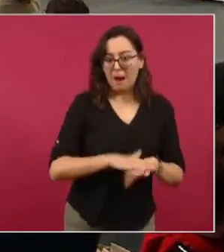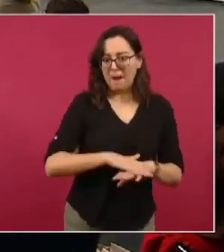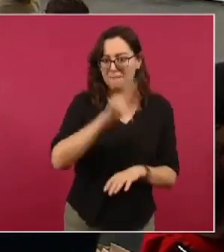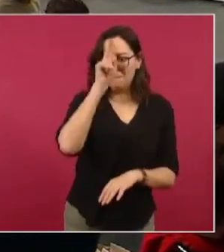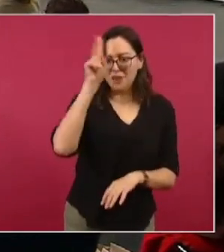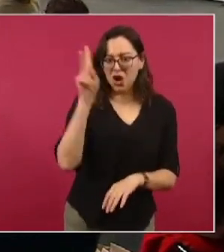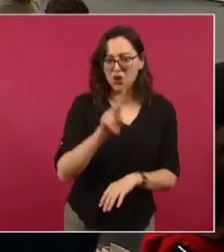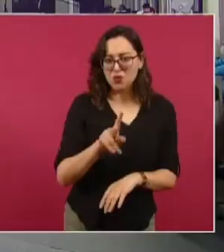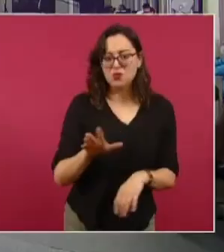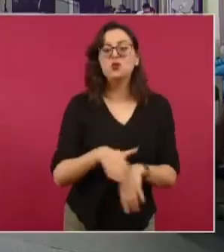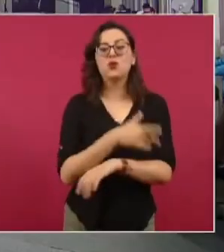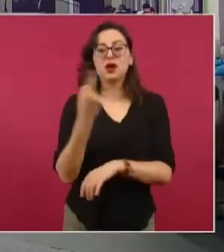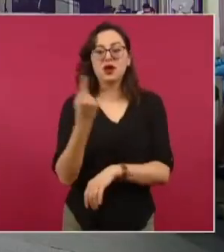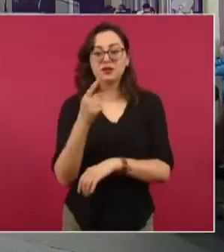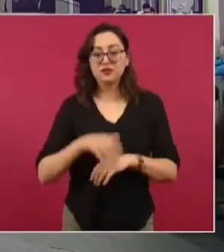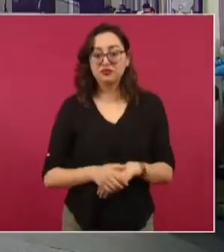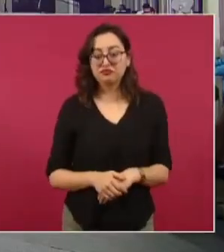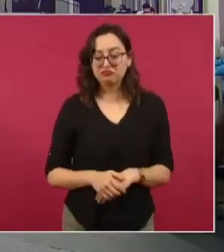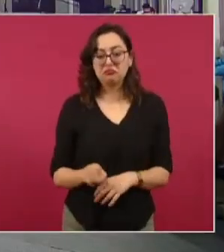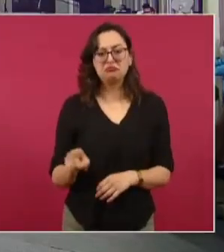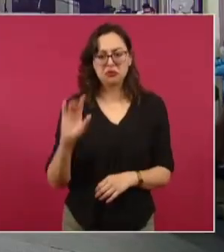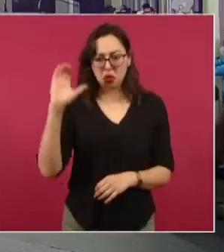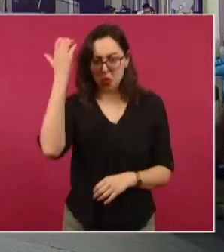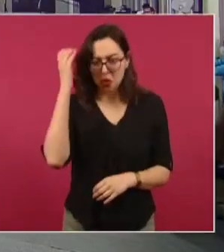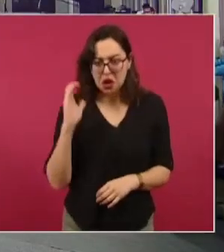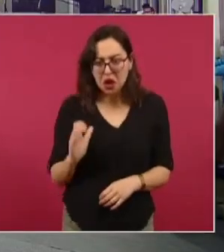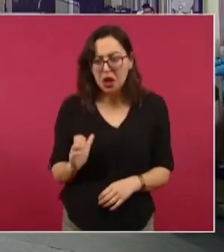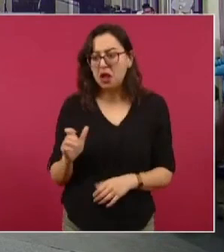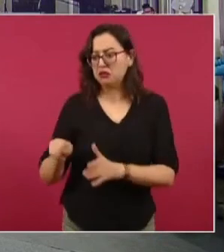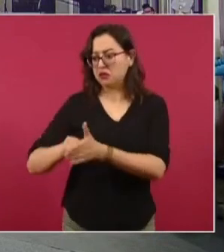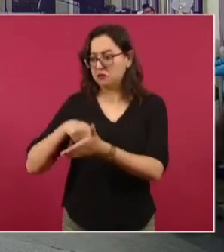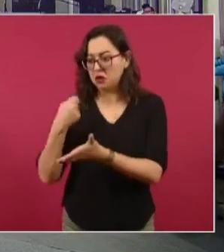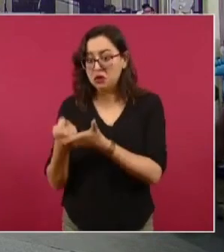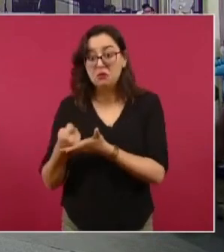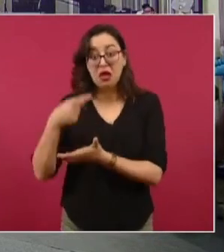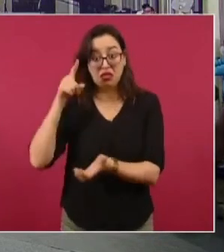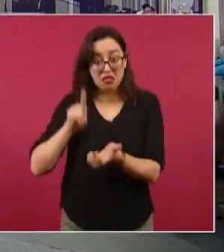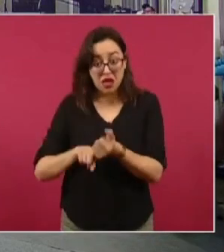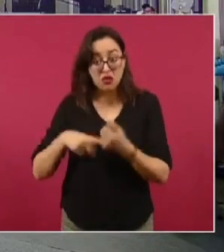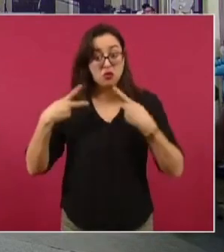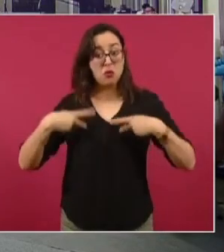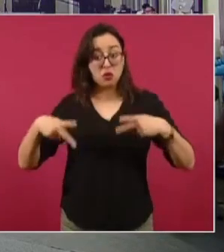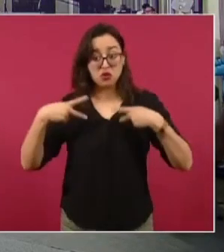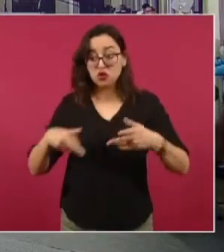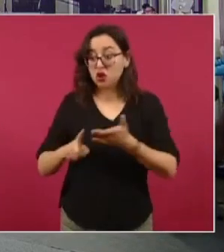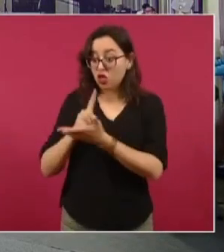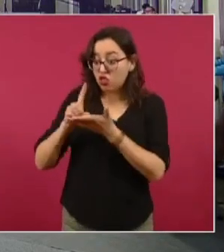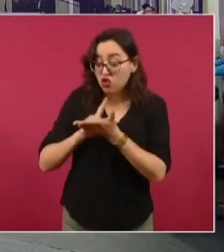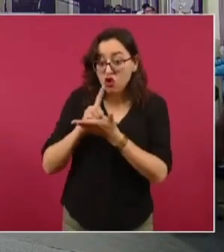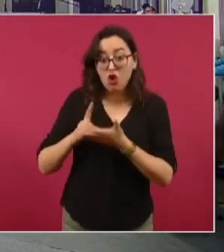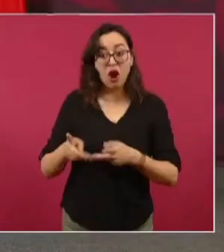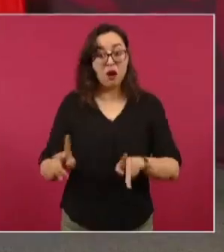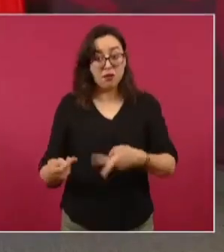el consumo donde hay consumo interno narcomenudeo